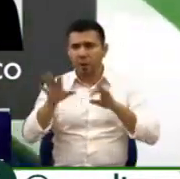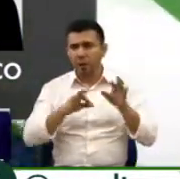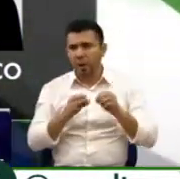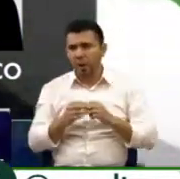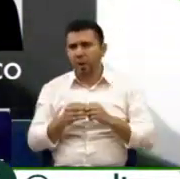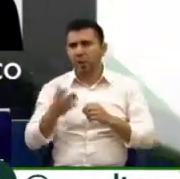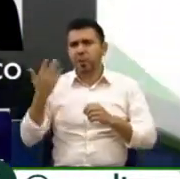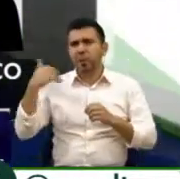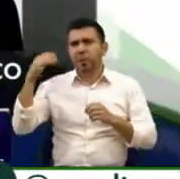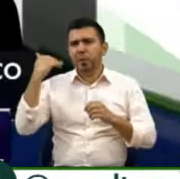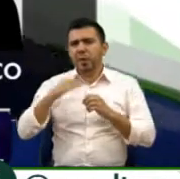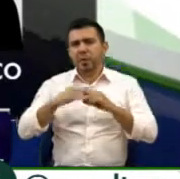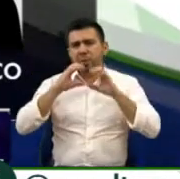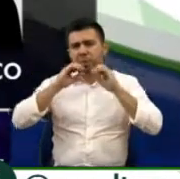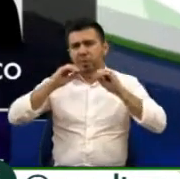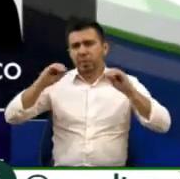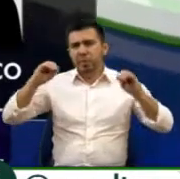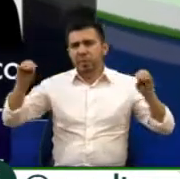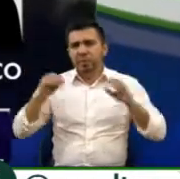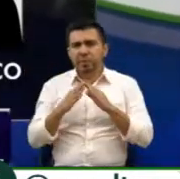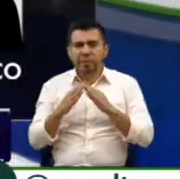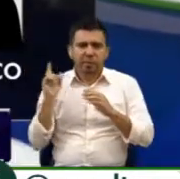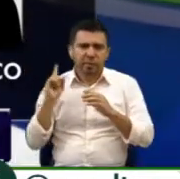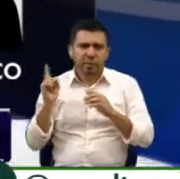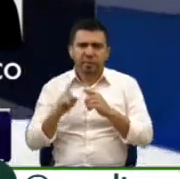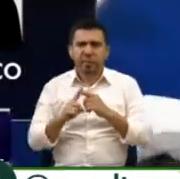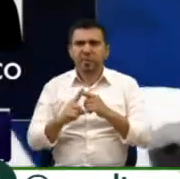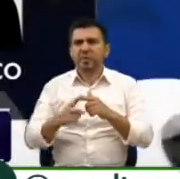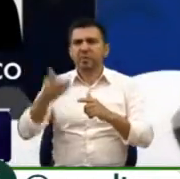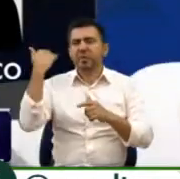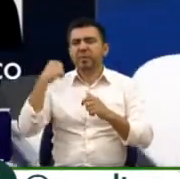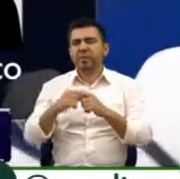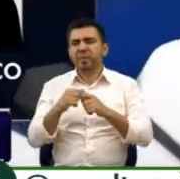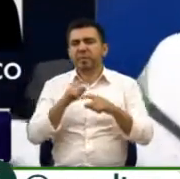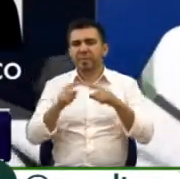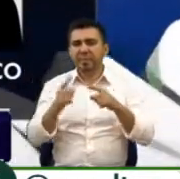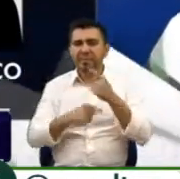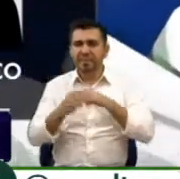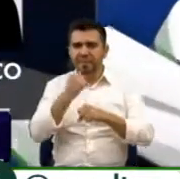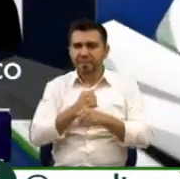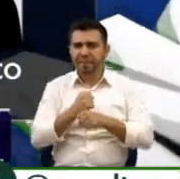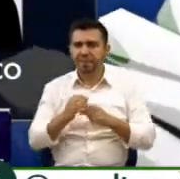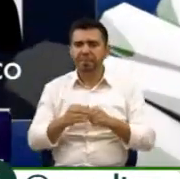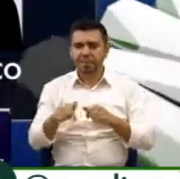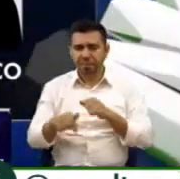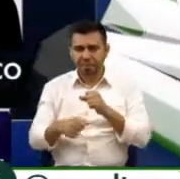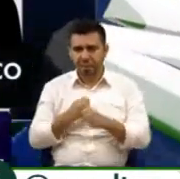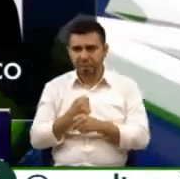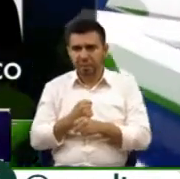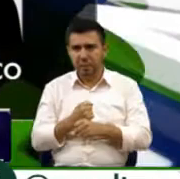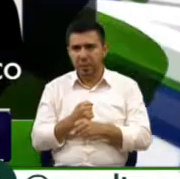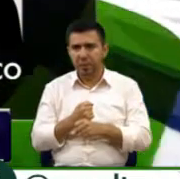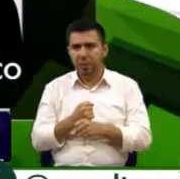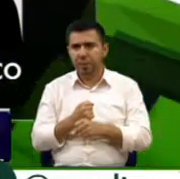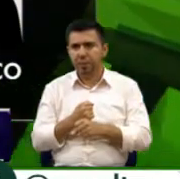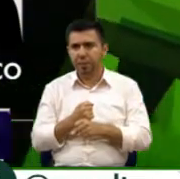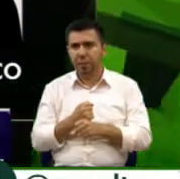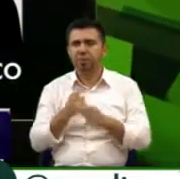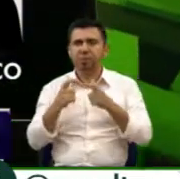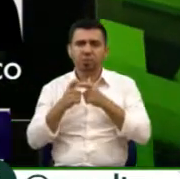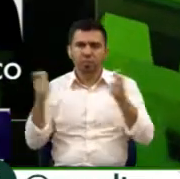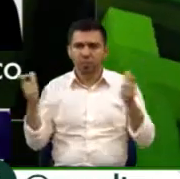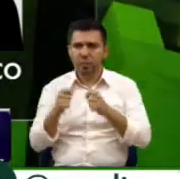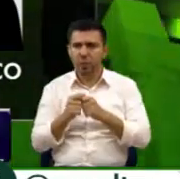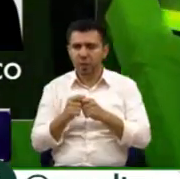hace varios años, incluso desde la Semana de la Indignación el año pasado anunciamos que este año nos iríamos a una gran